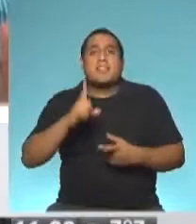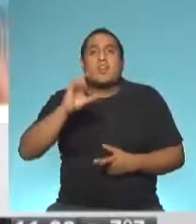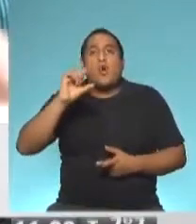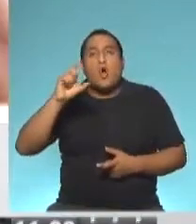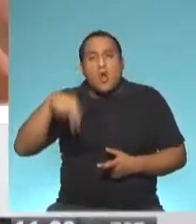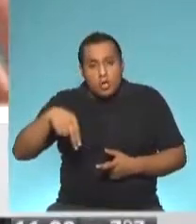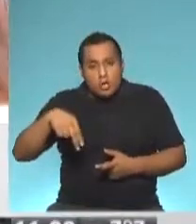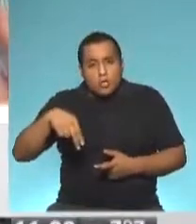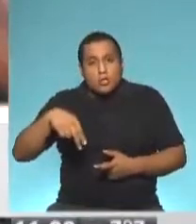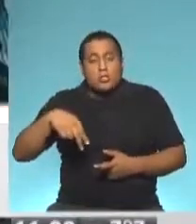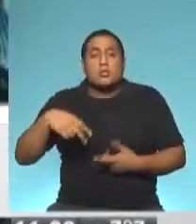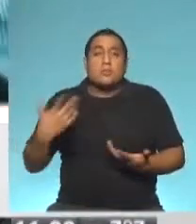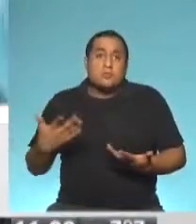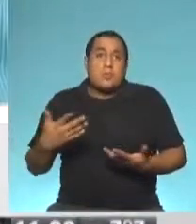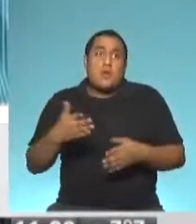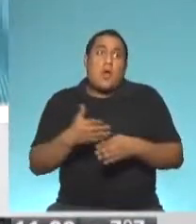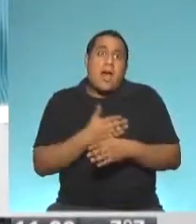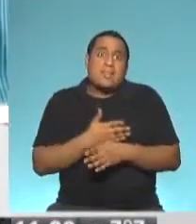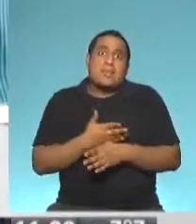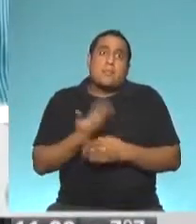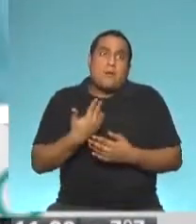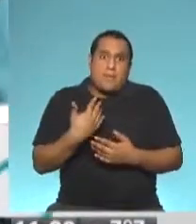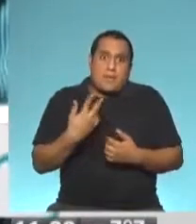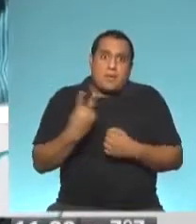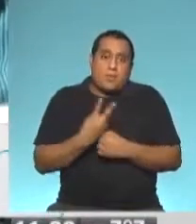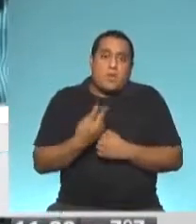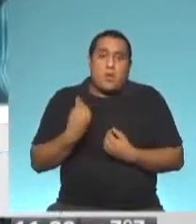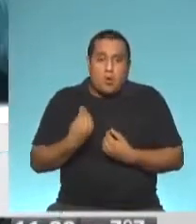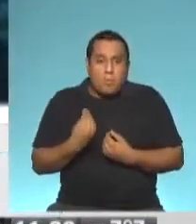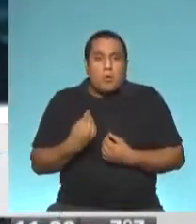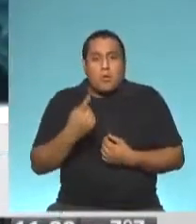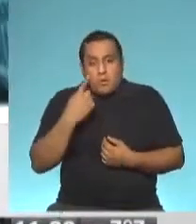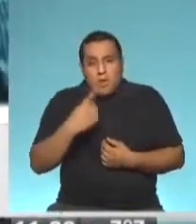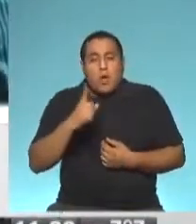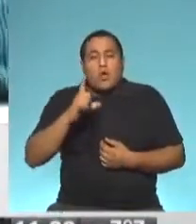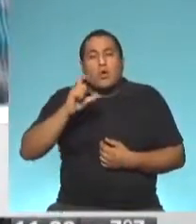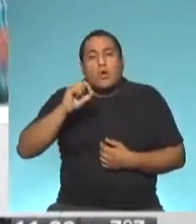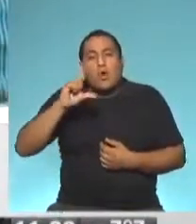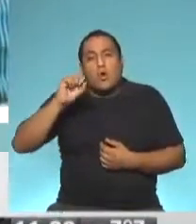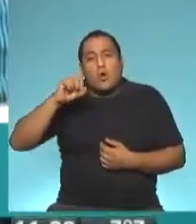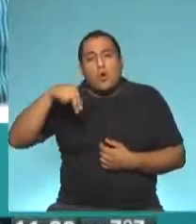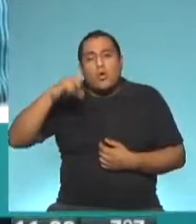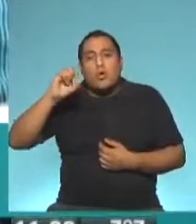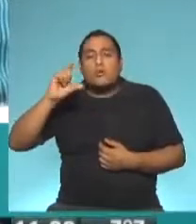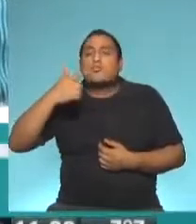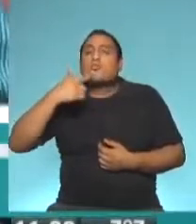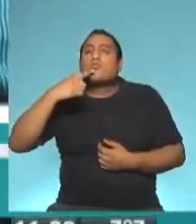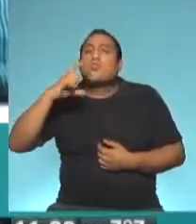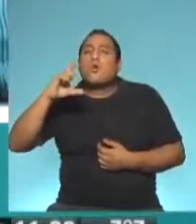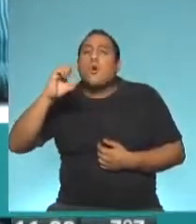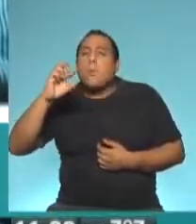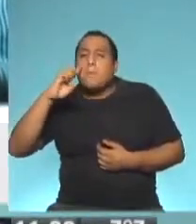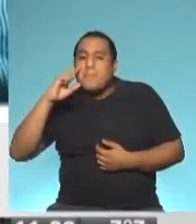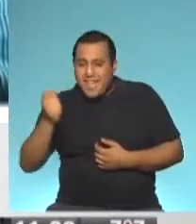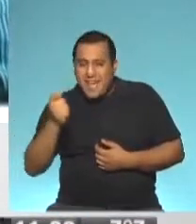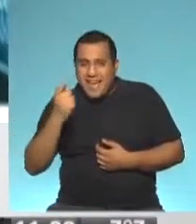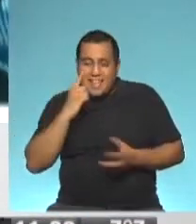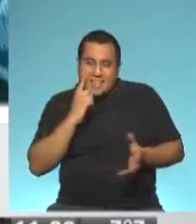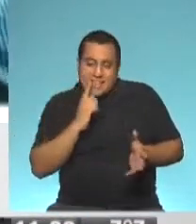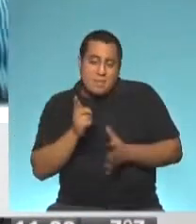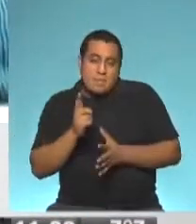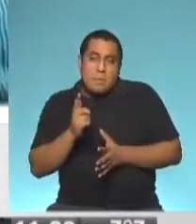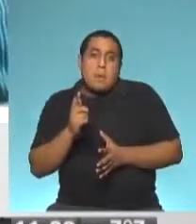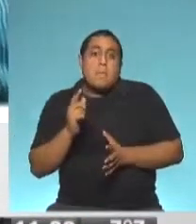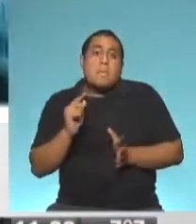prevenir con estudios como vos dijiste, la colonoscopía. Ahora, la colonoscopía no está exenta de, digamos, de contagio.